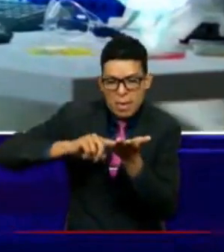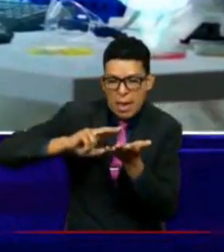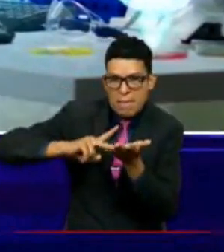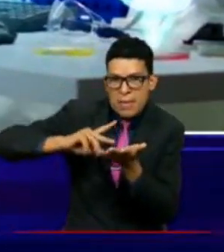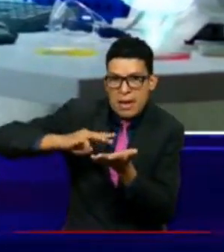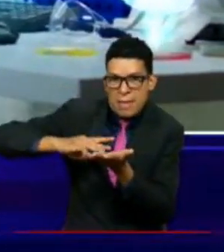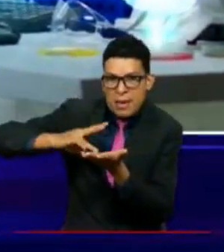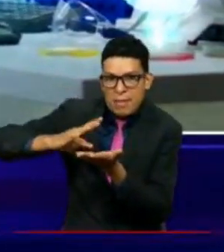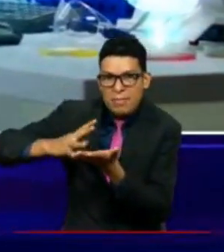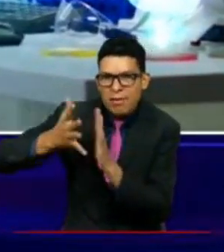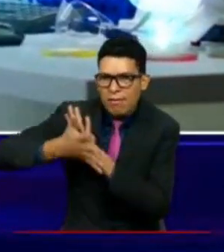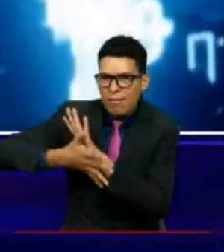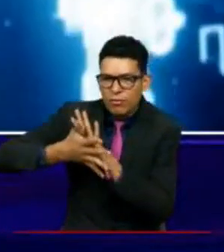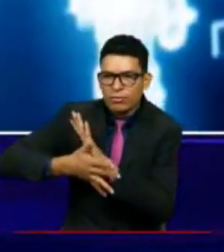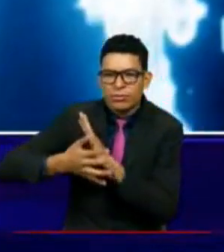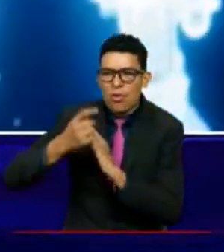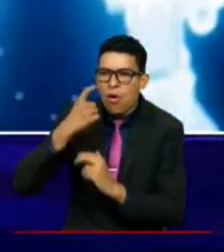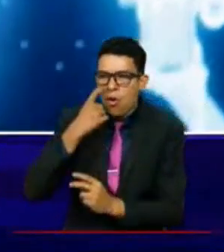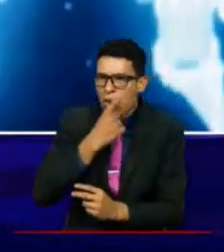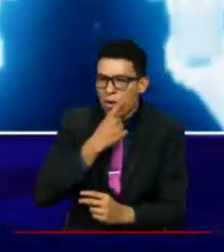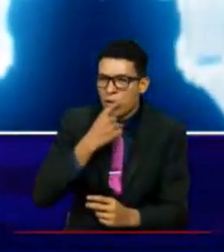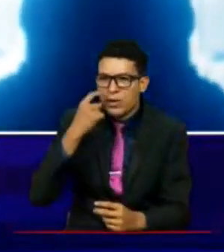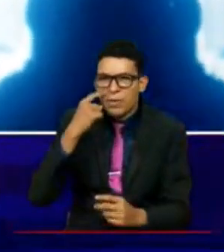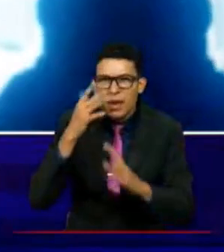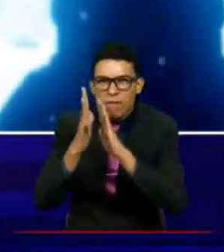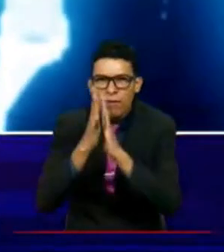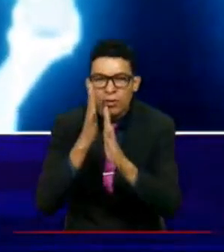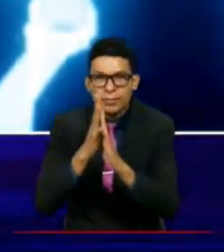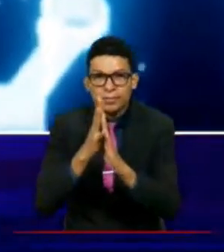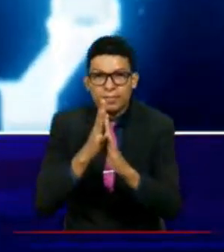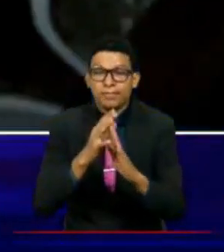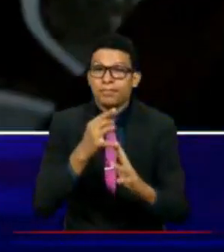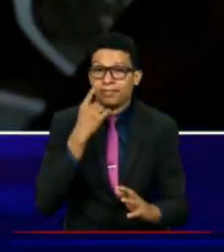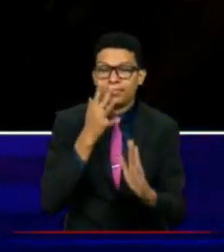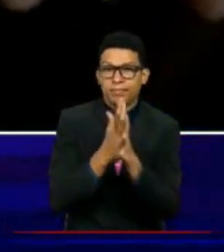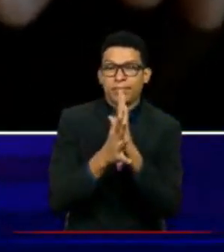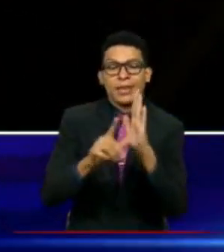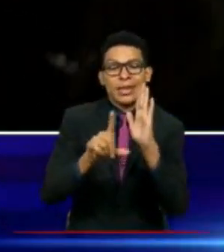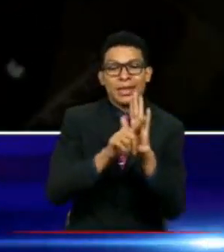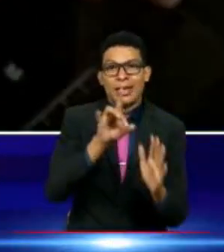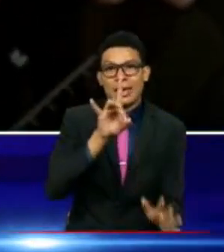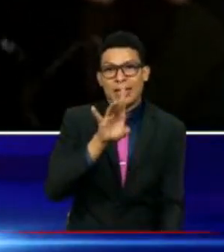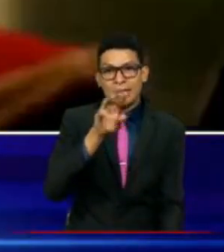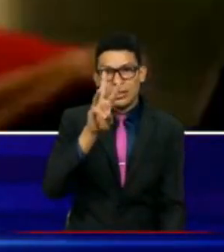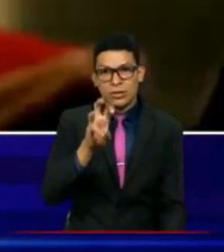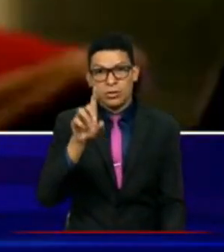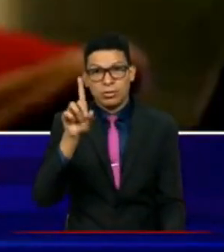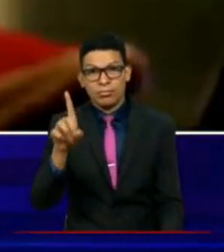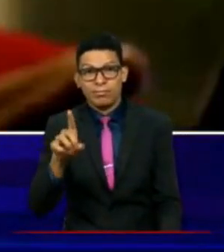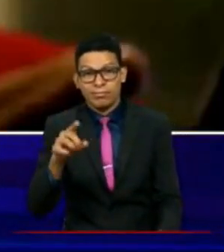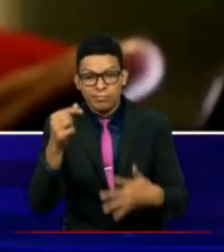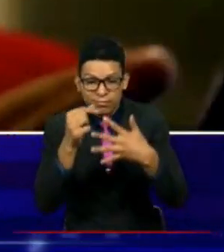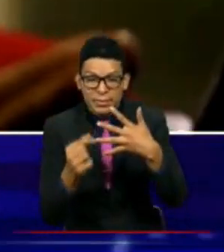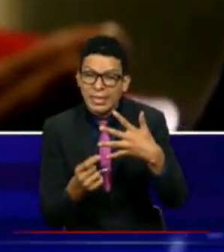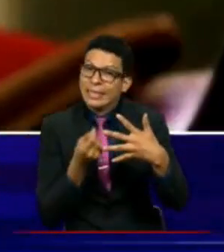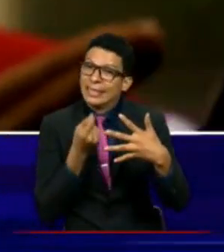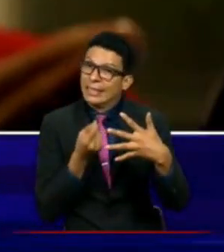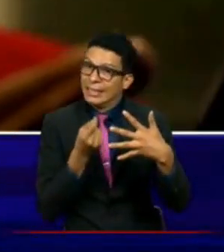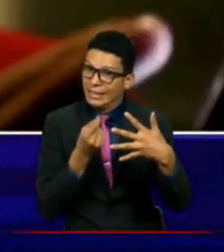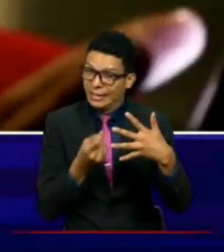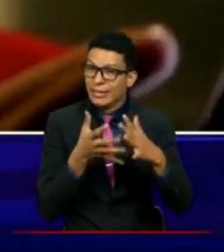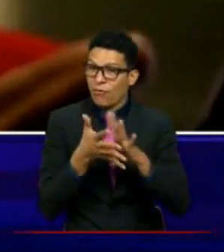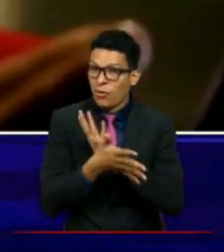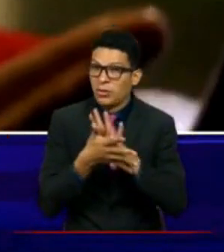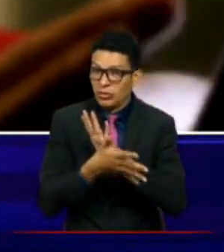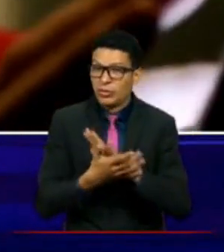afecta todo lo que está relacionado con el mundo claro como les mencionaba la ley 1581 estableció que existen unos datos que son sensibles y